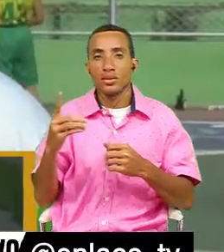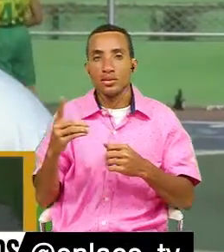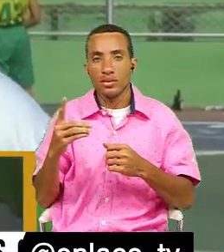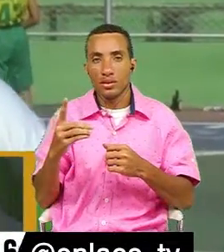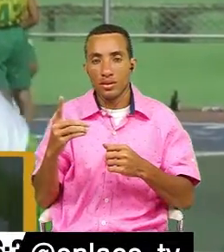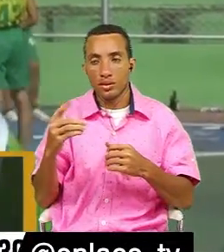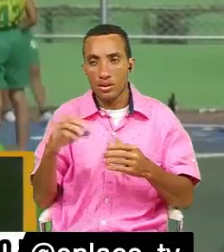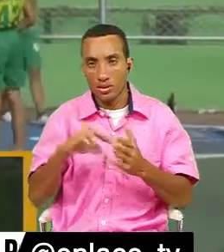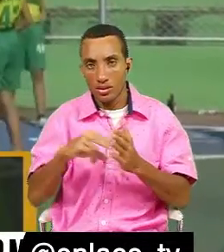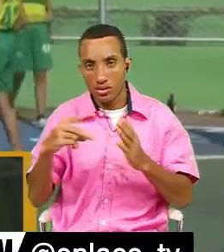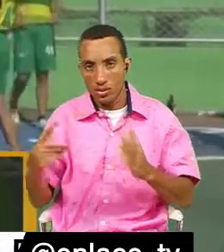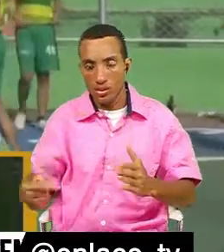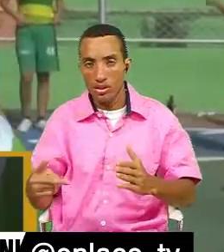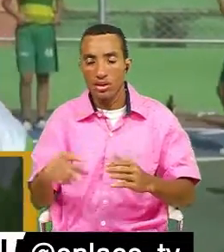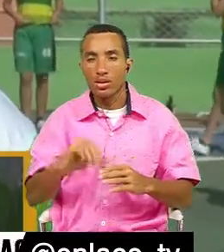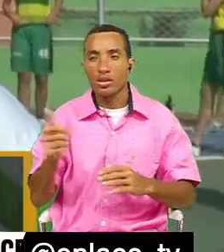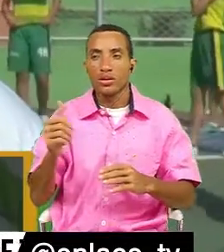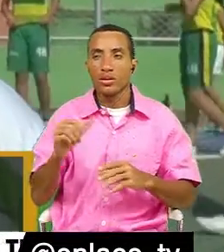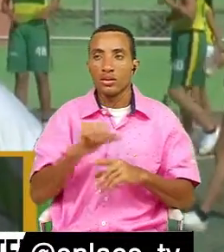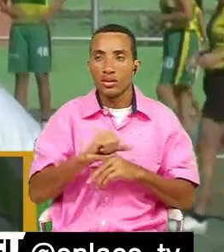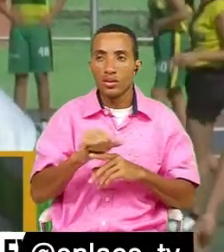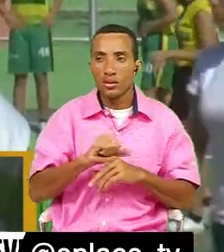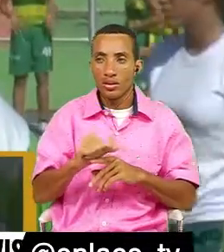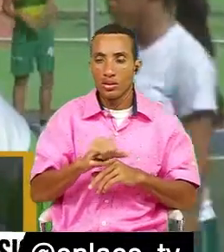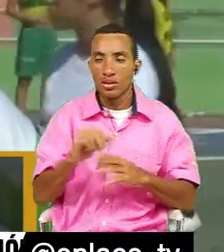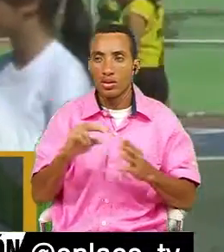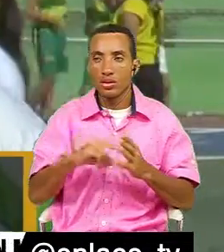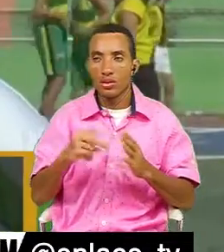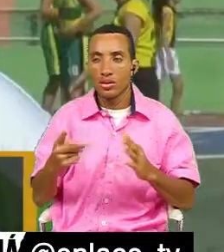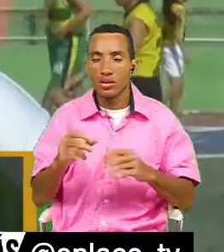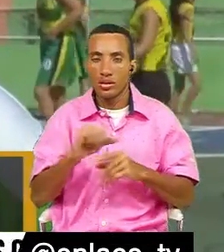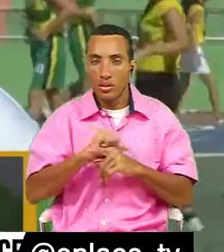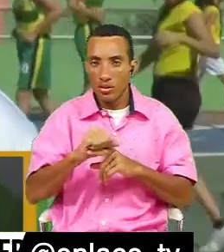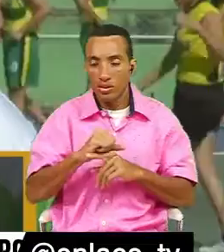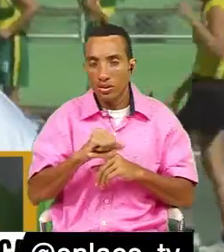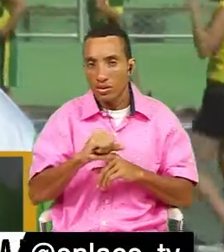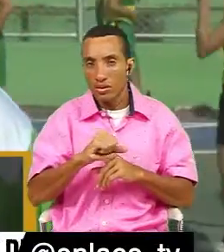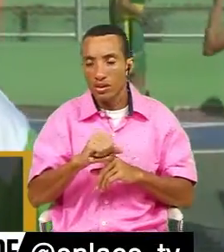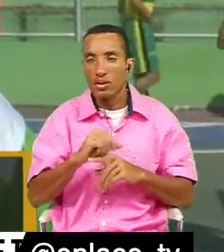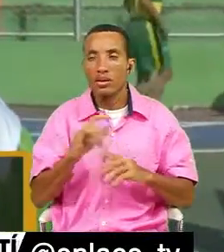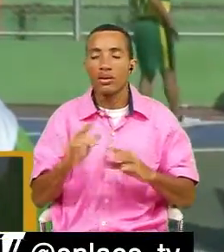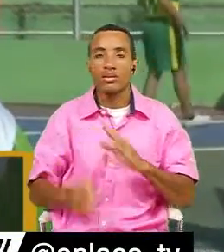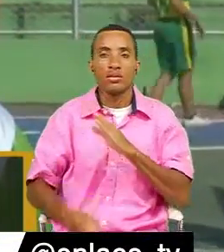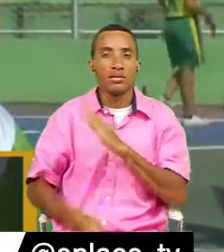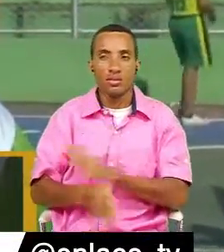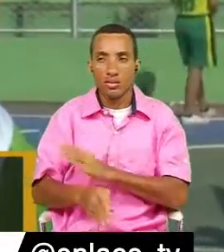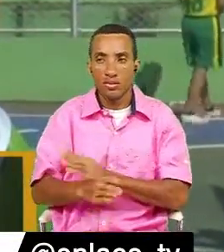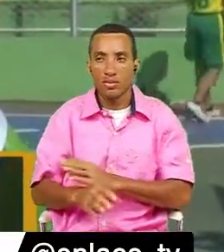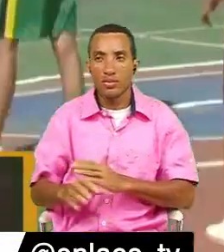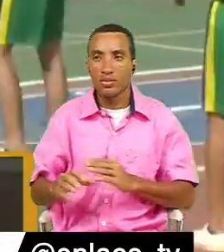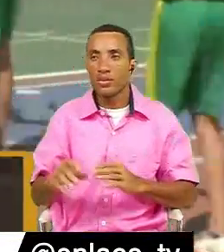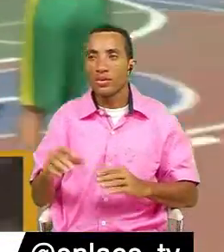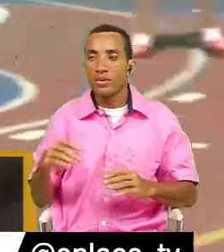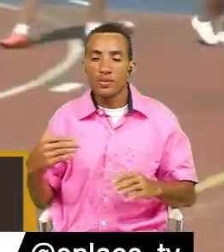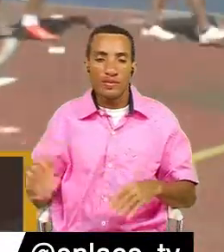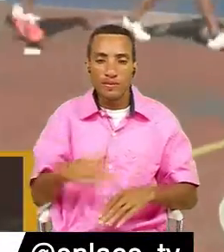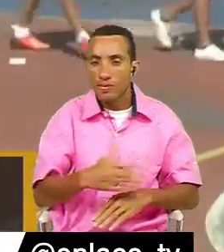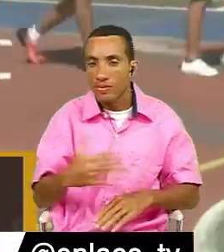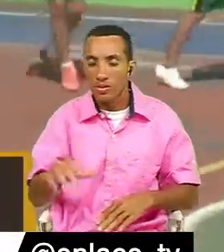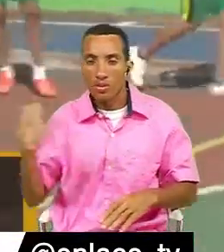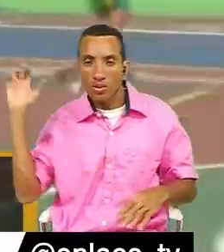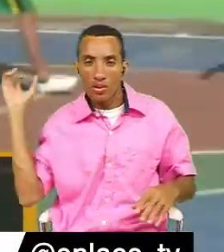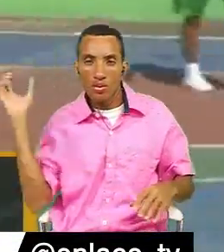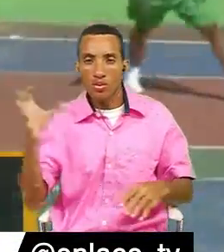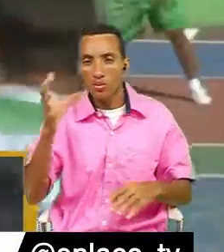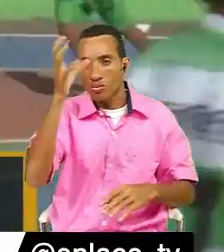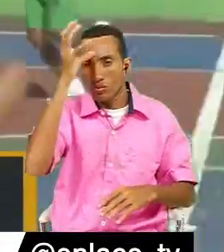económica, inversión en la preparación técnico teórico-práctica, y es el resultante del deporte. Jugadoras con buenos gestos técnicos, jugadores con buenos gestos